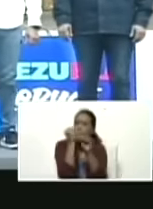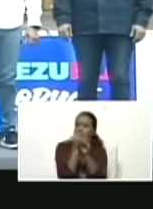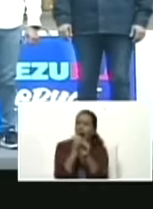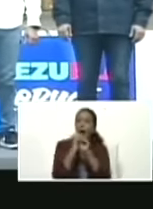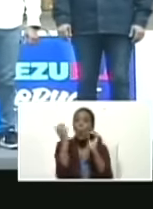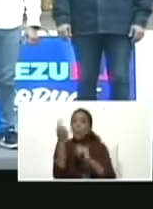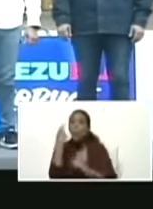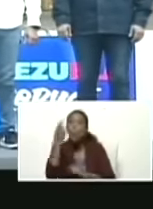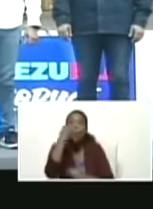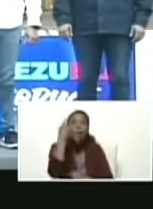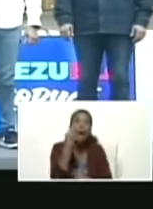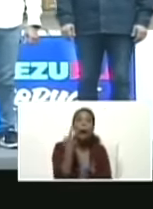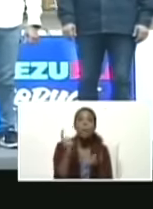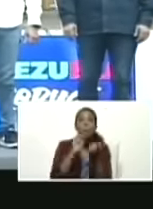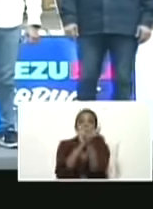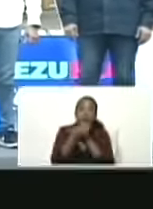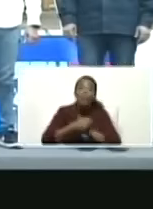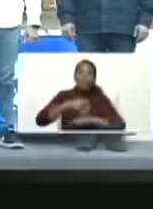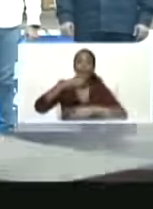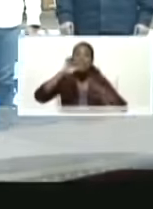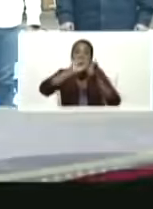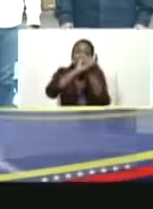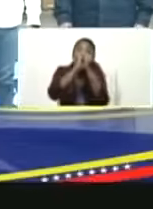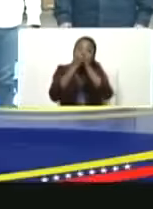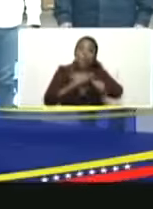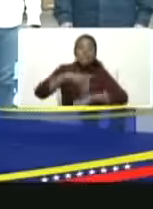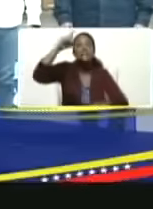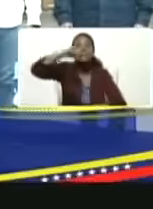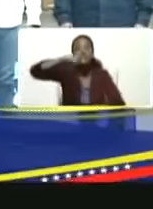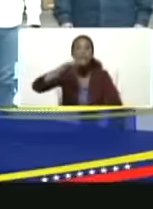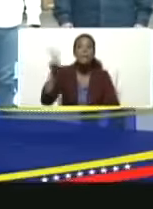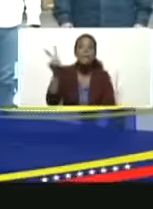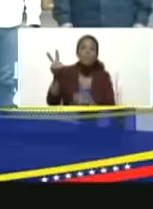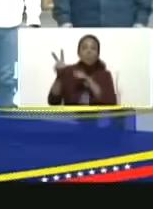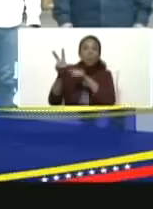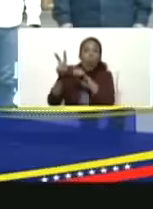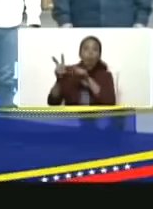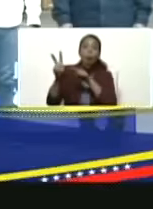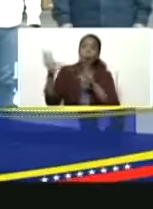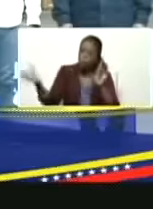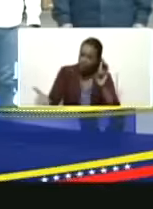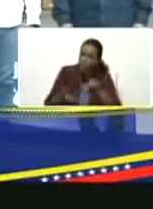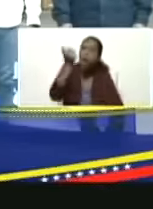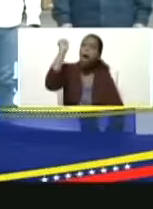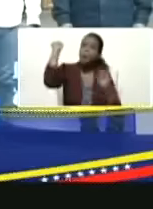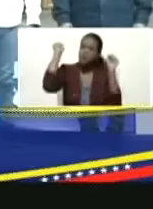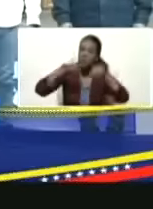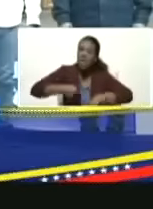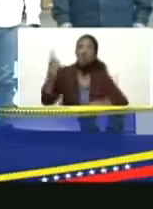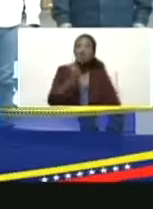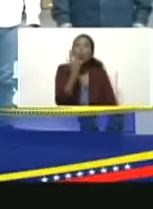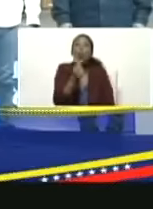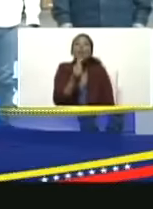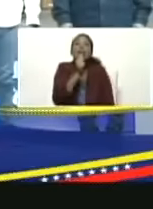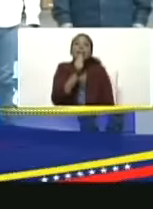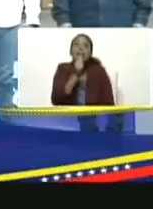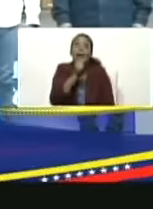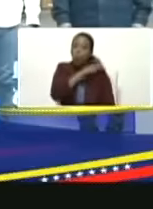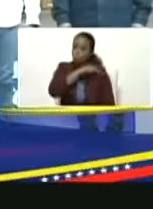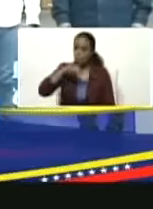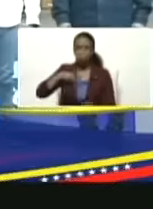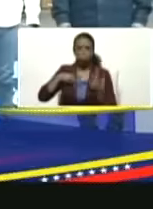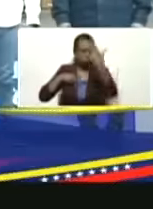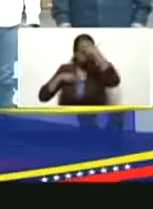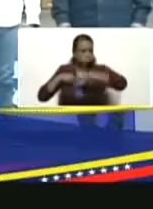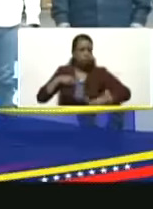Y buscando los grandes cambios y transformaciones que Venezuela necesita, que los vamos a lograr. Pero solo los vamos a lograr nosotros.